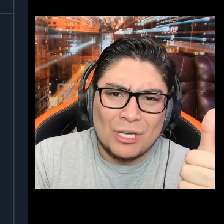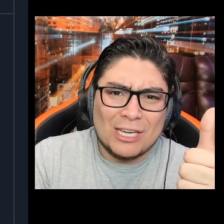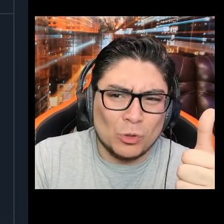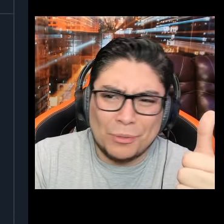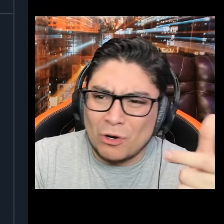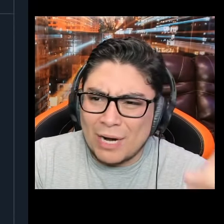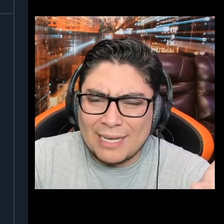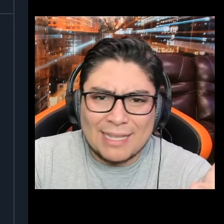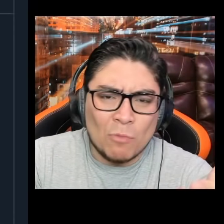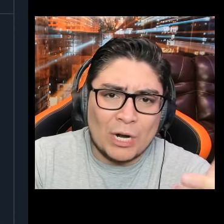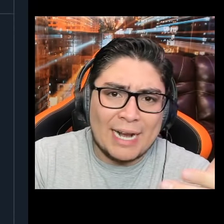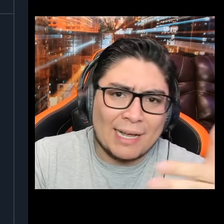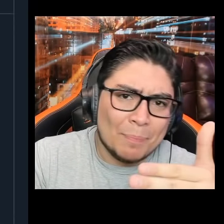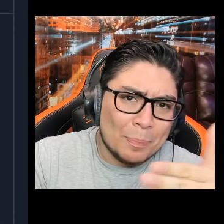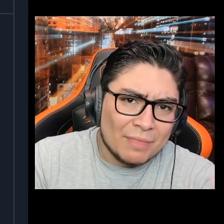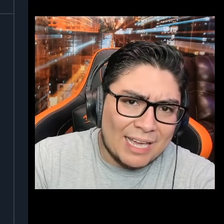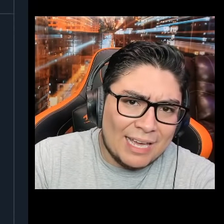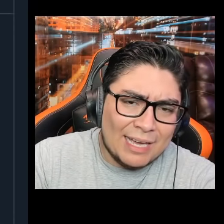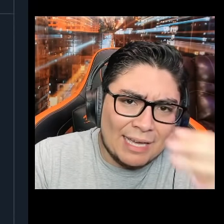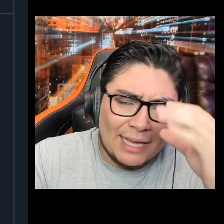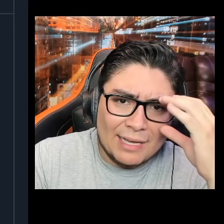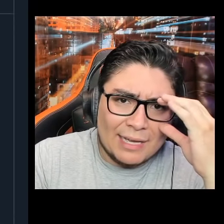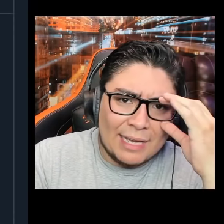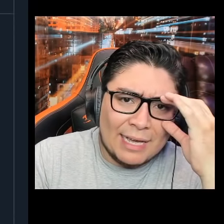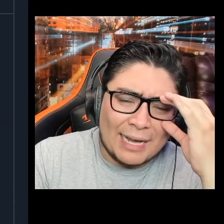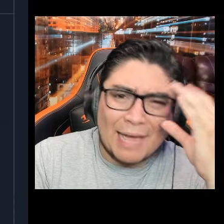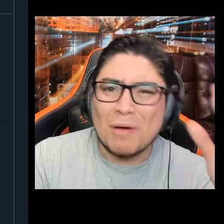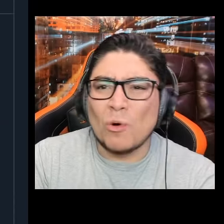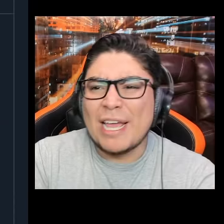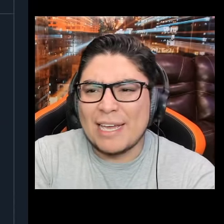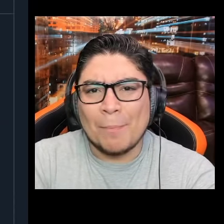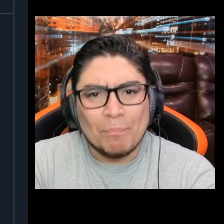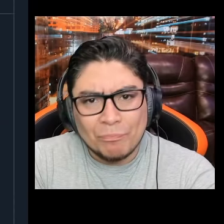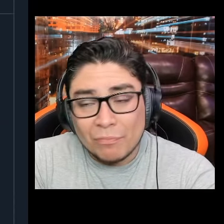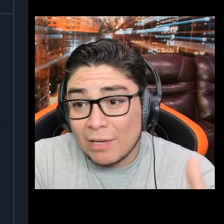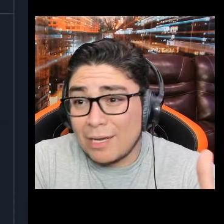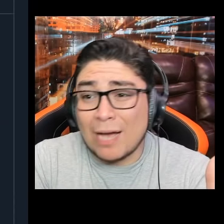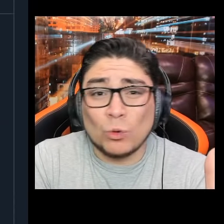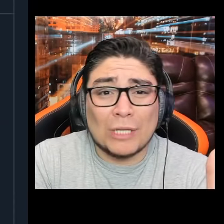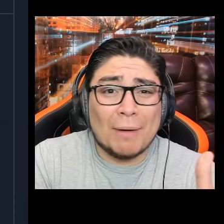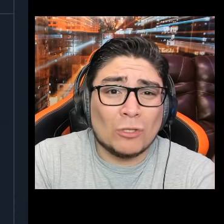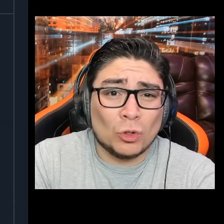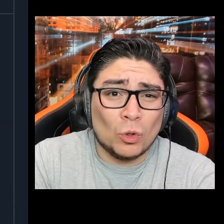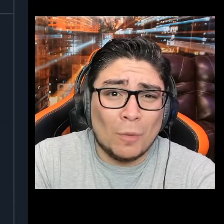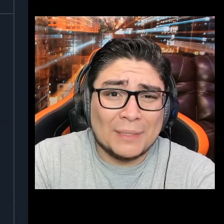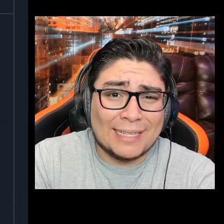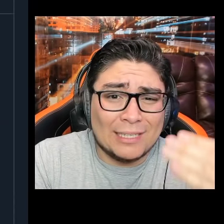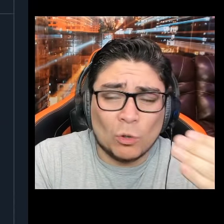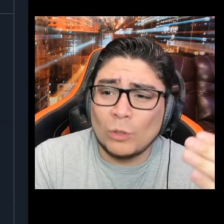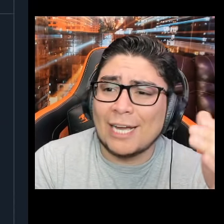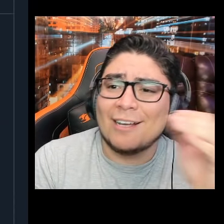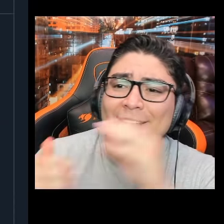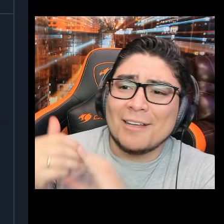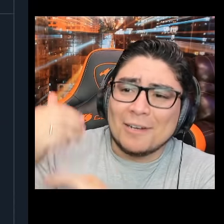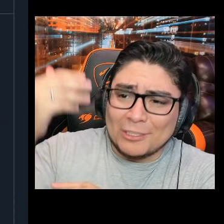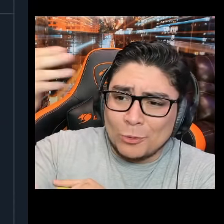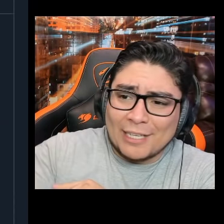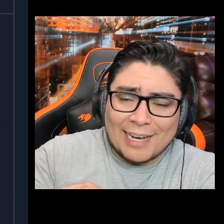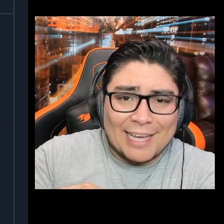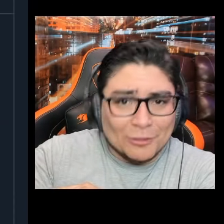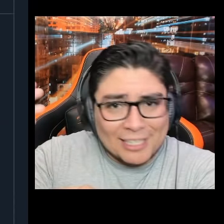inclusive con alguien de morena jaime bonilla que acusaba el doctor hugo lópez gatell de ocultar